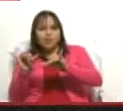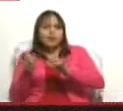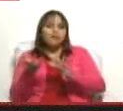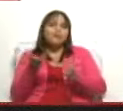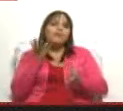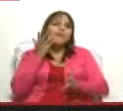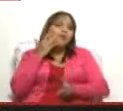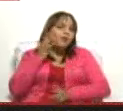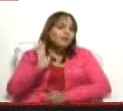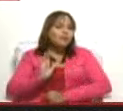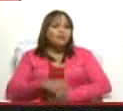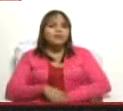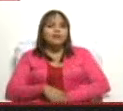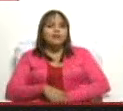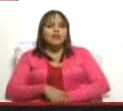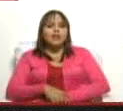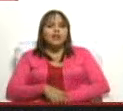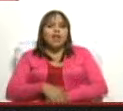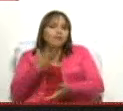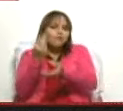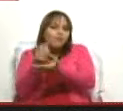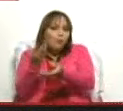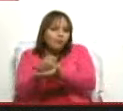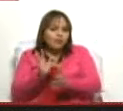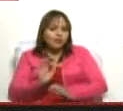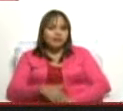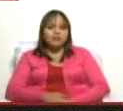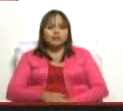en Monagas.